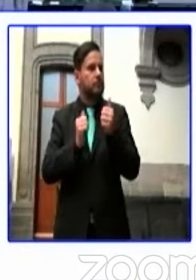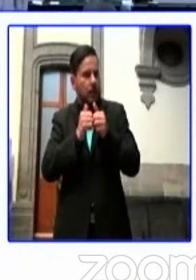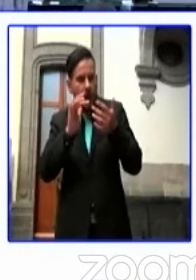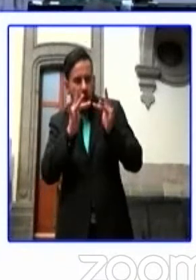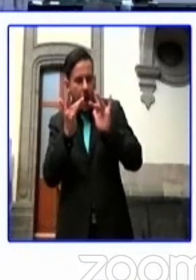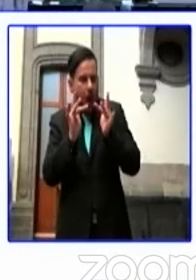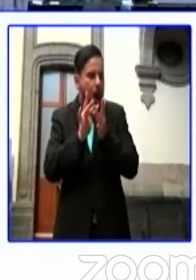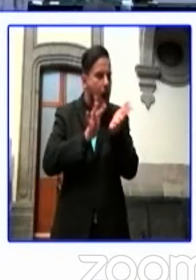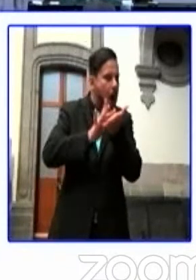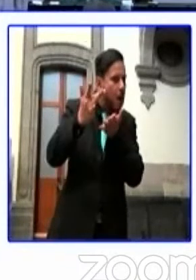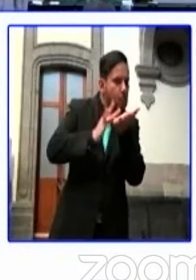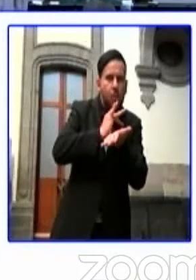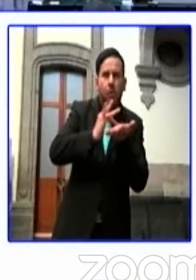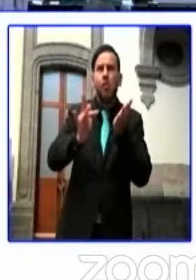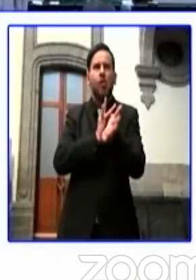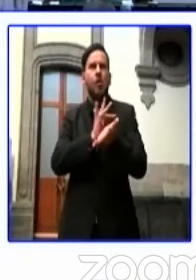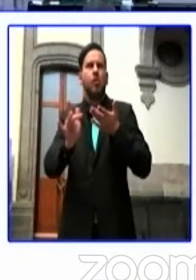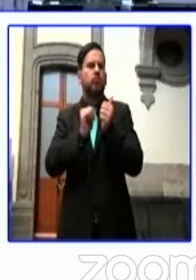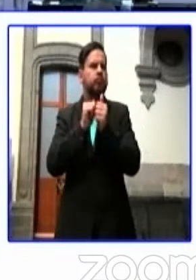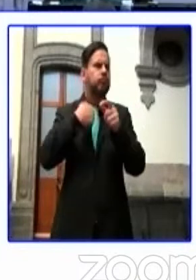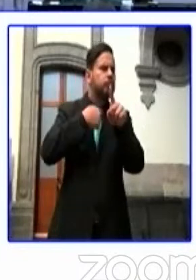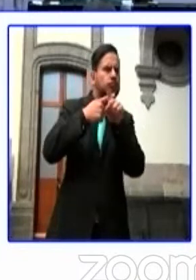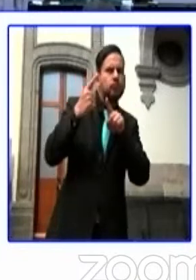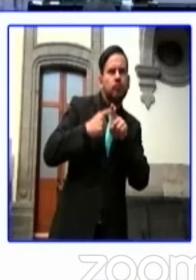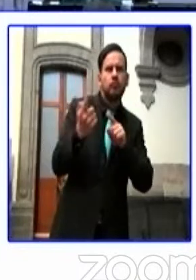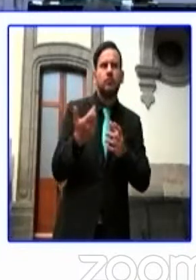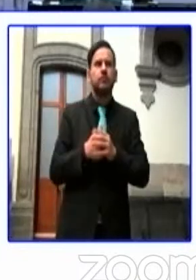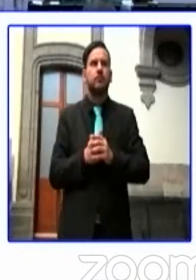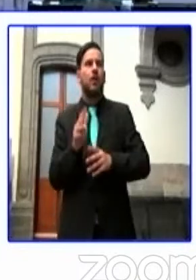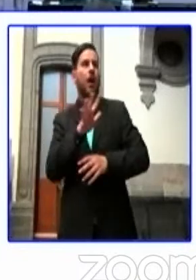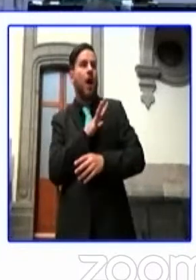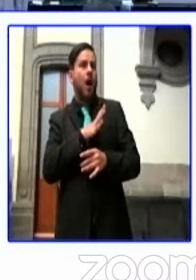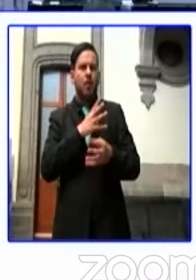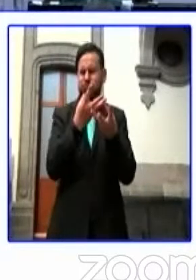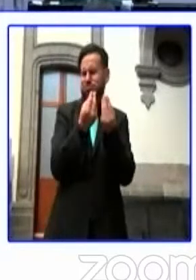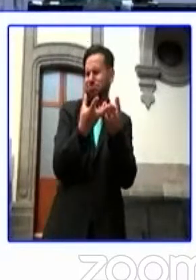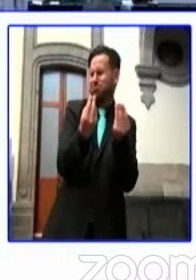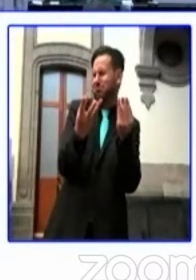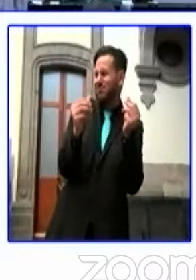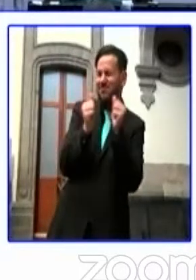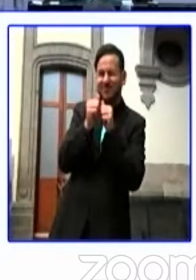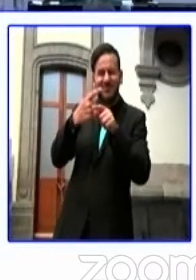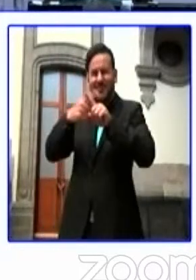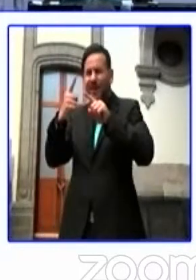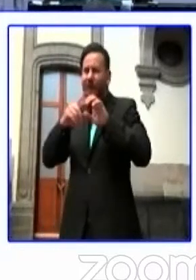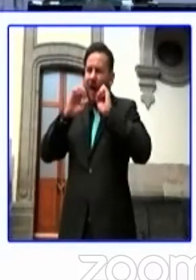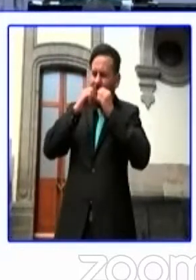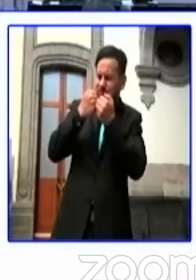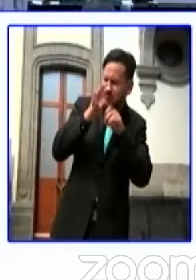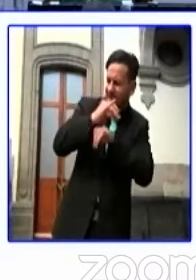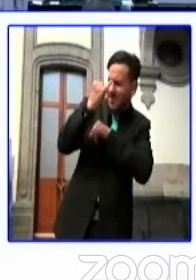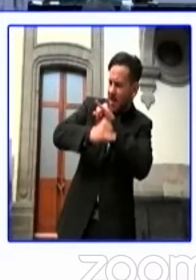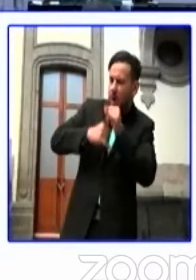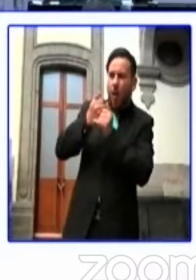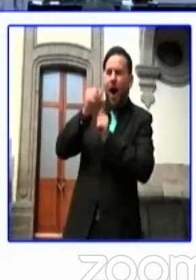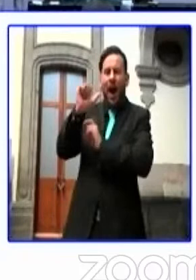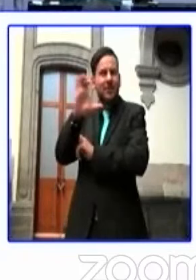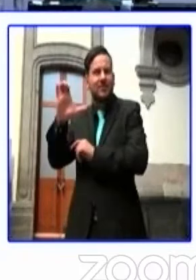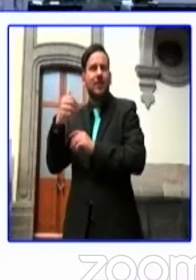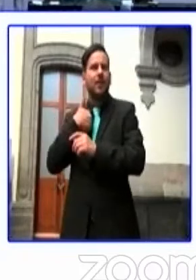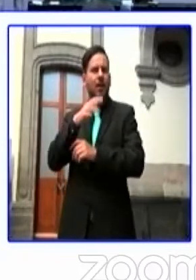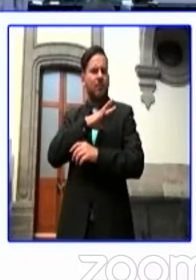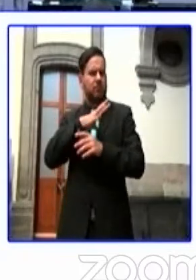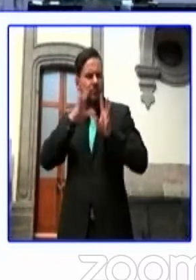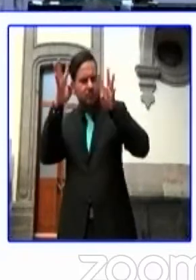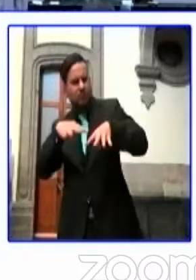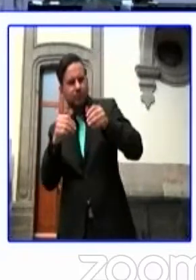comunitarios inclusivos. Aquí también hay muchos organismos importantísimos de la sociedad civil que están haciendo